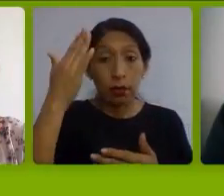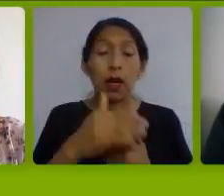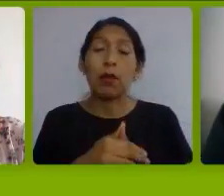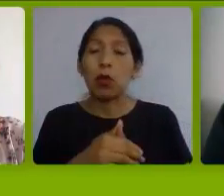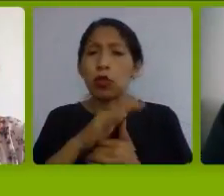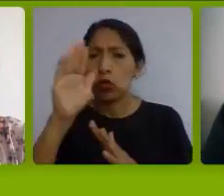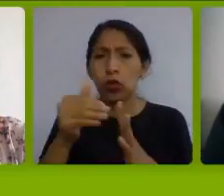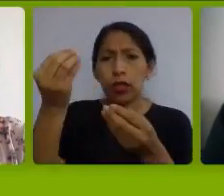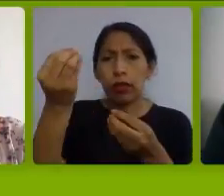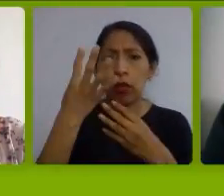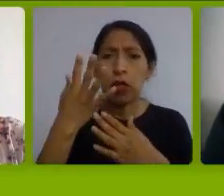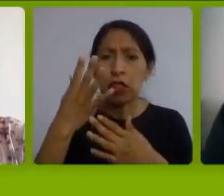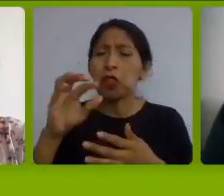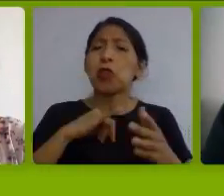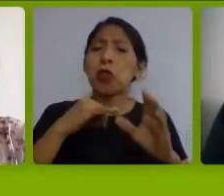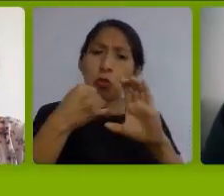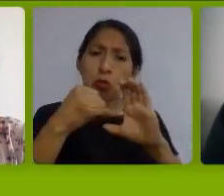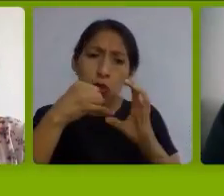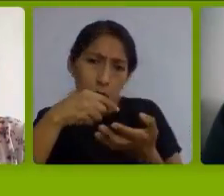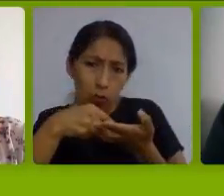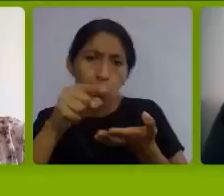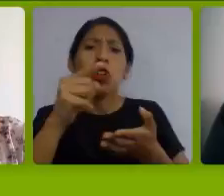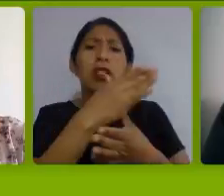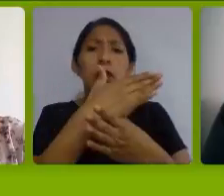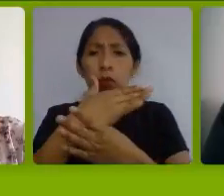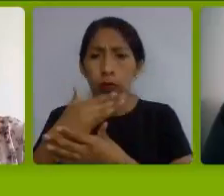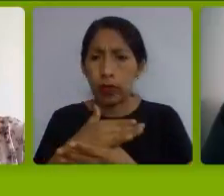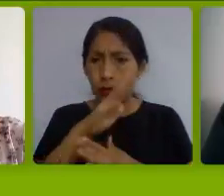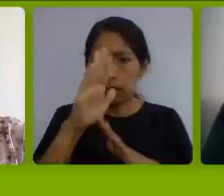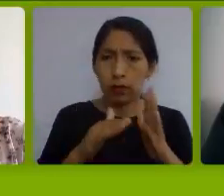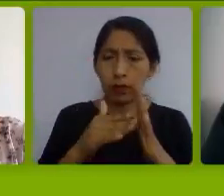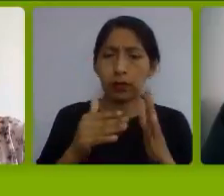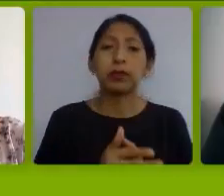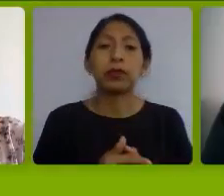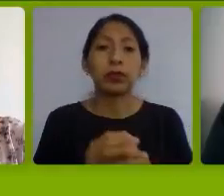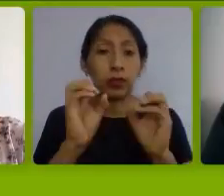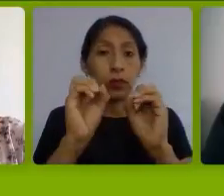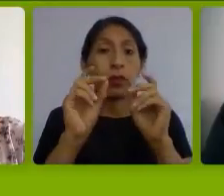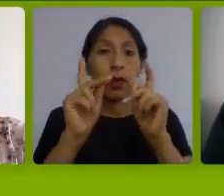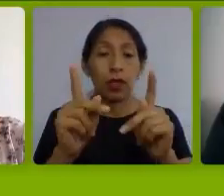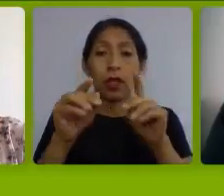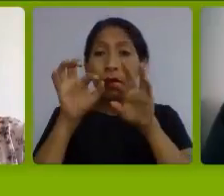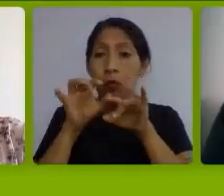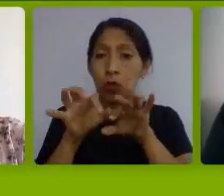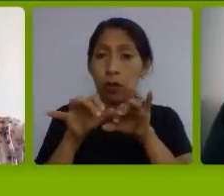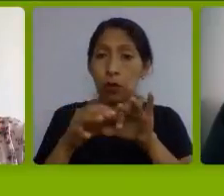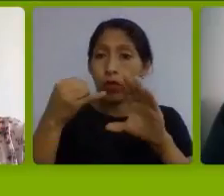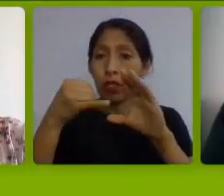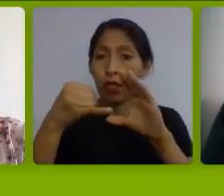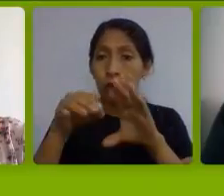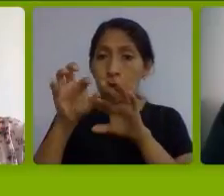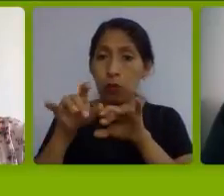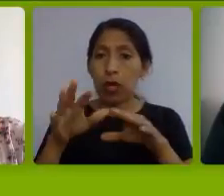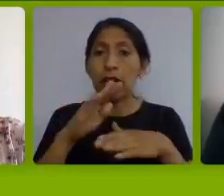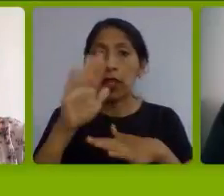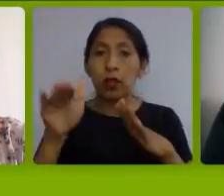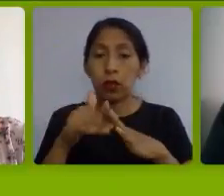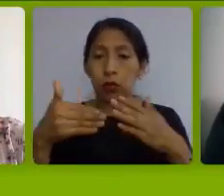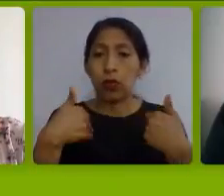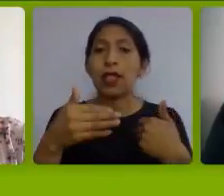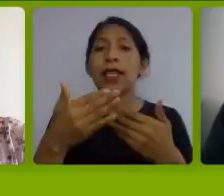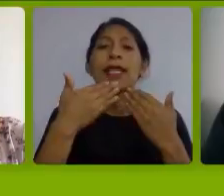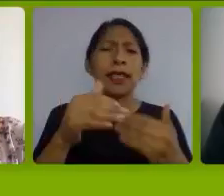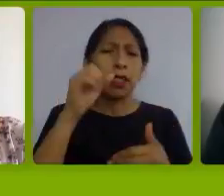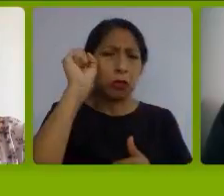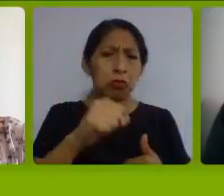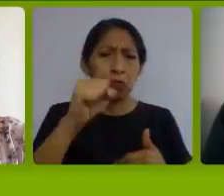correíto y se lo compartimos, ¿no? Ok, voy a poner tu correo aquí en el chat para que lo puedan tener. Claro que sí,